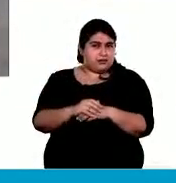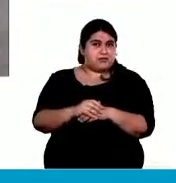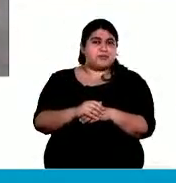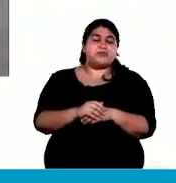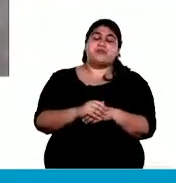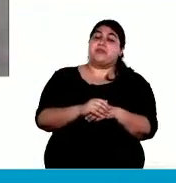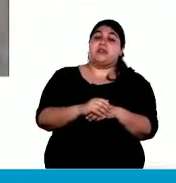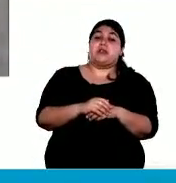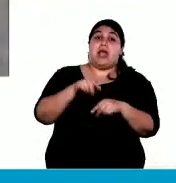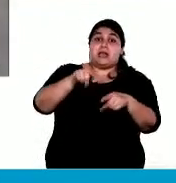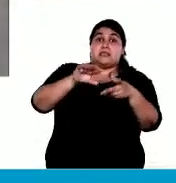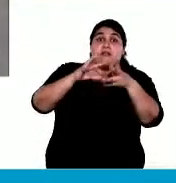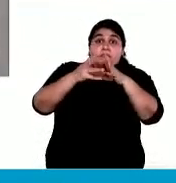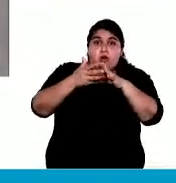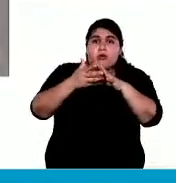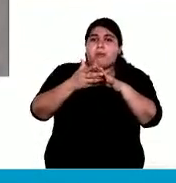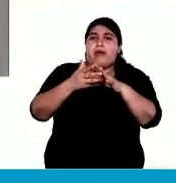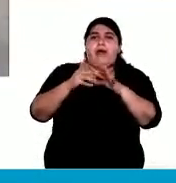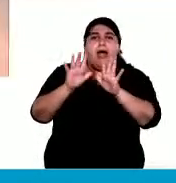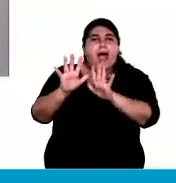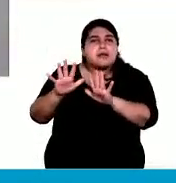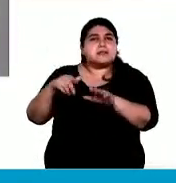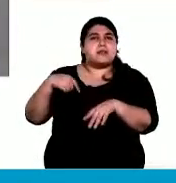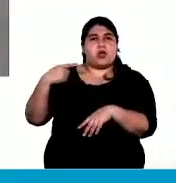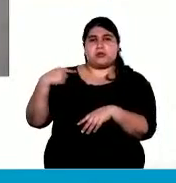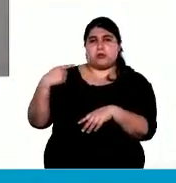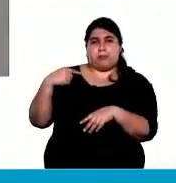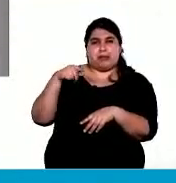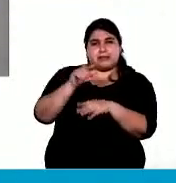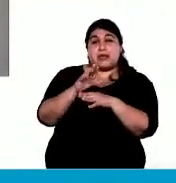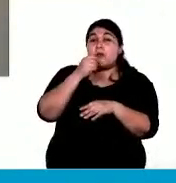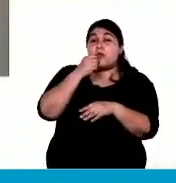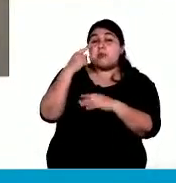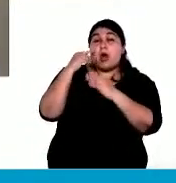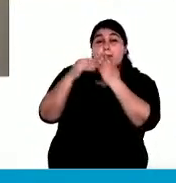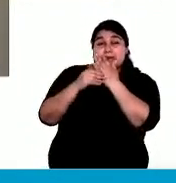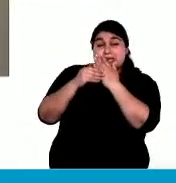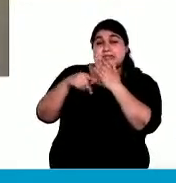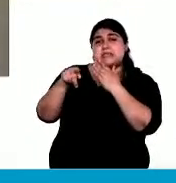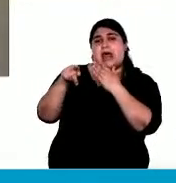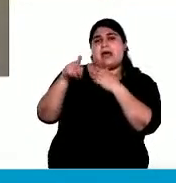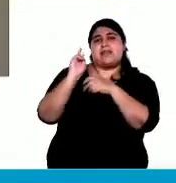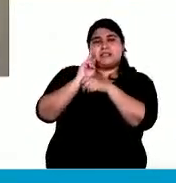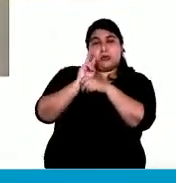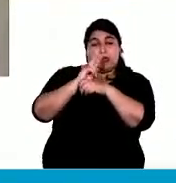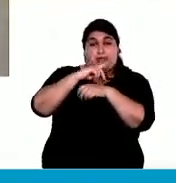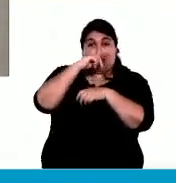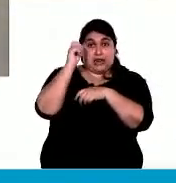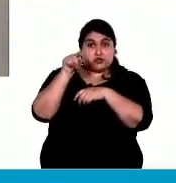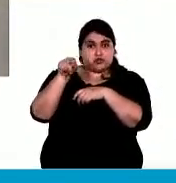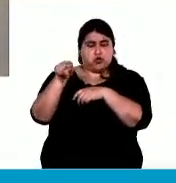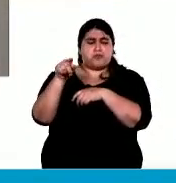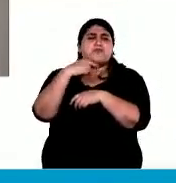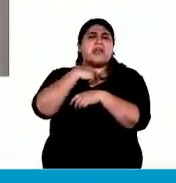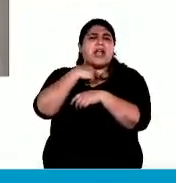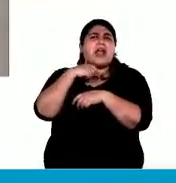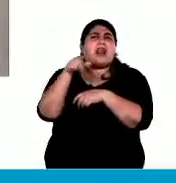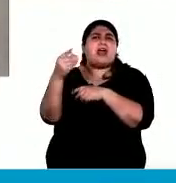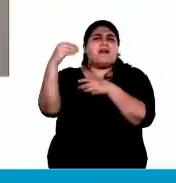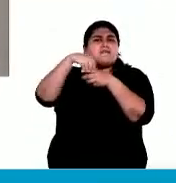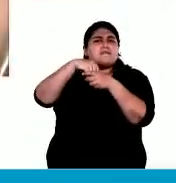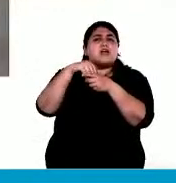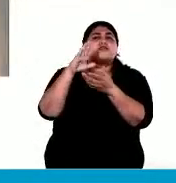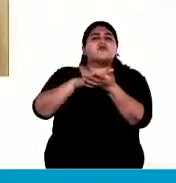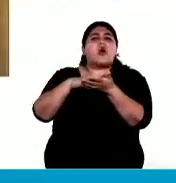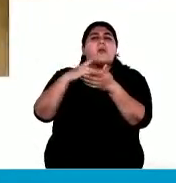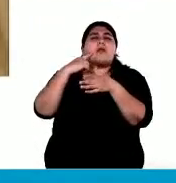Lamentablemente estas prácticas no son aisladas. Al inicio de la pandemia, la ministra de Seguridad de la Nación quiso implementar un